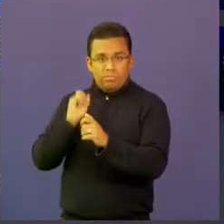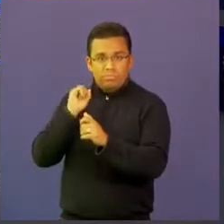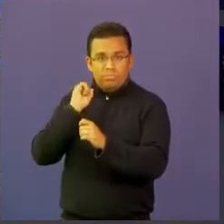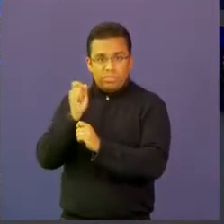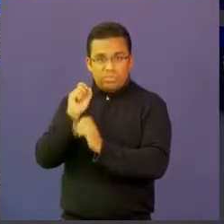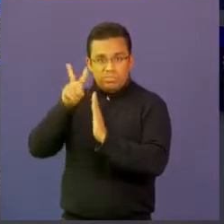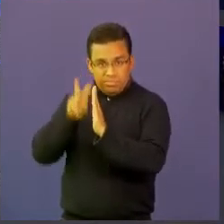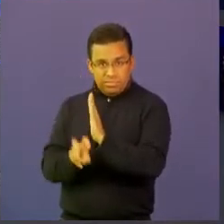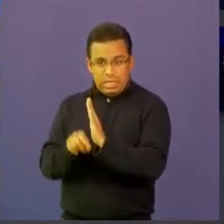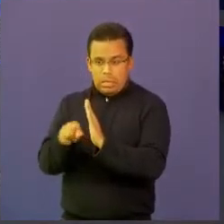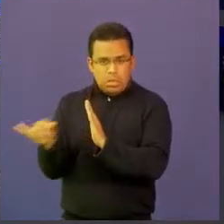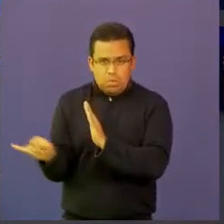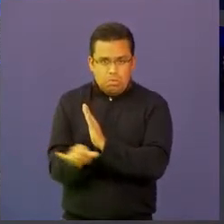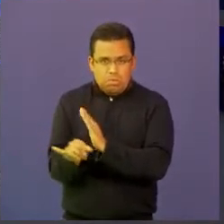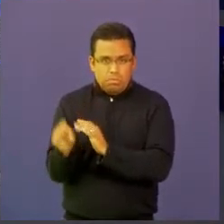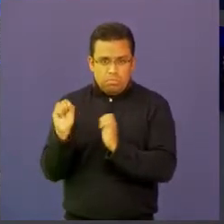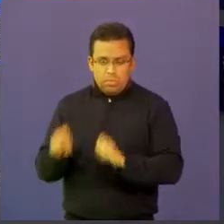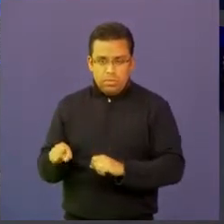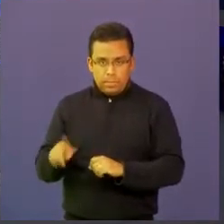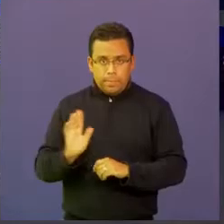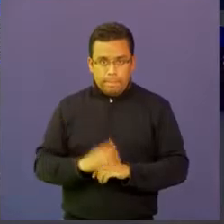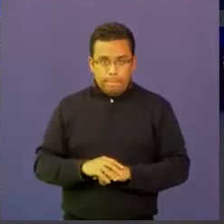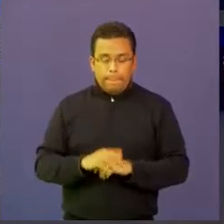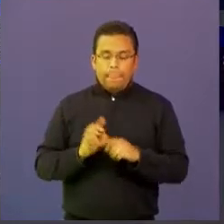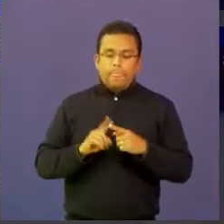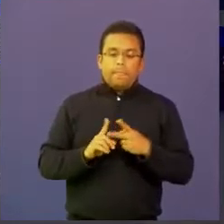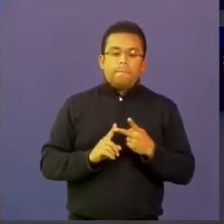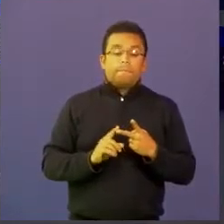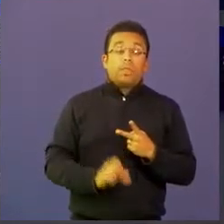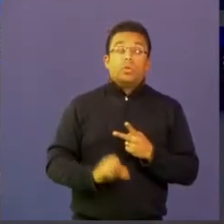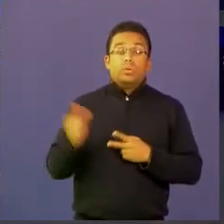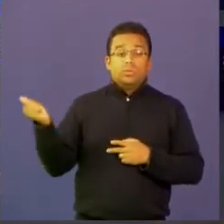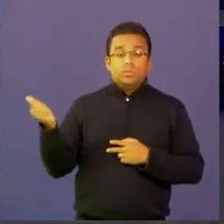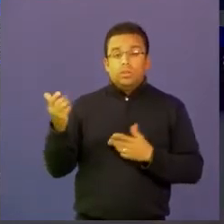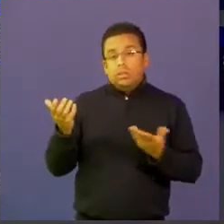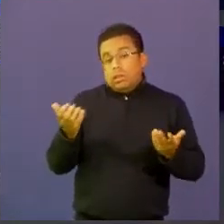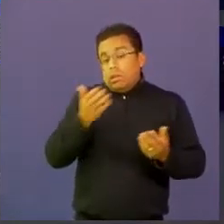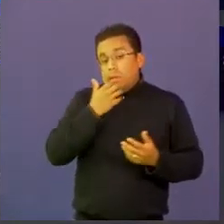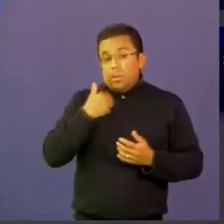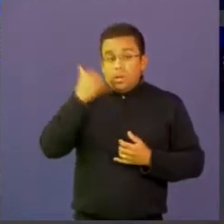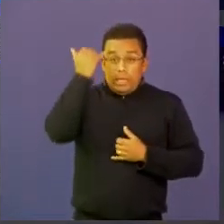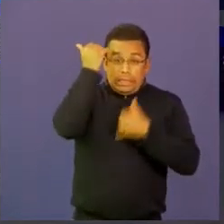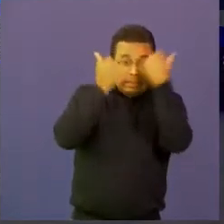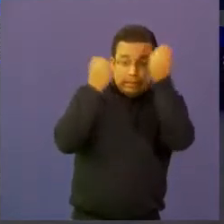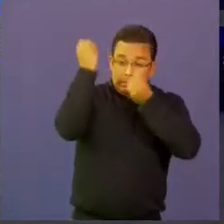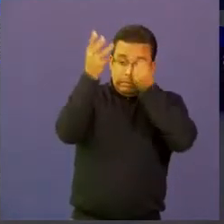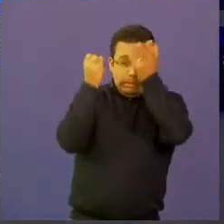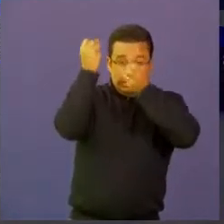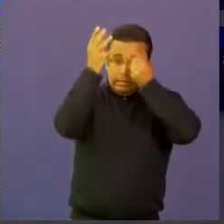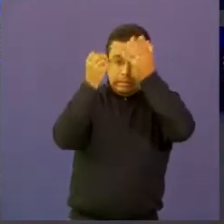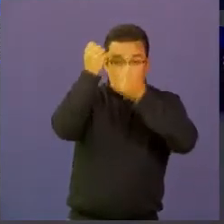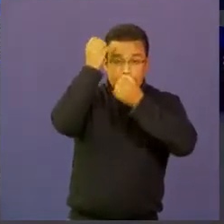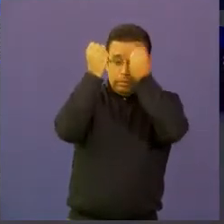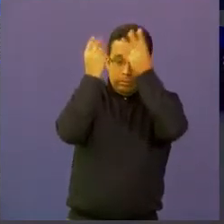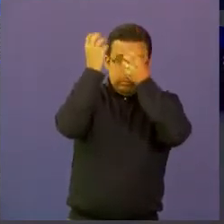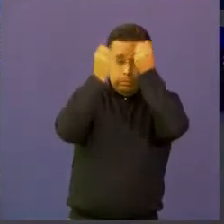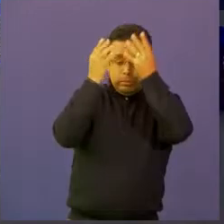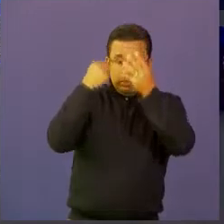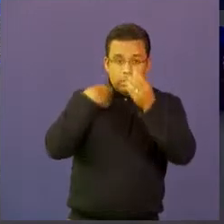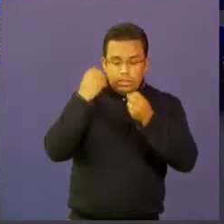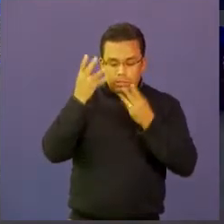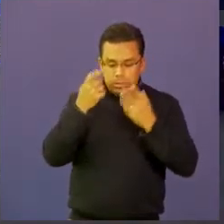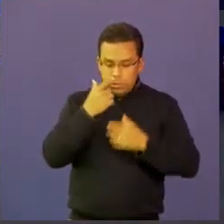comentario más que un consejo es que la creatividad es algo pues que va a hacer que el